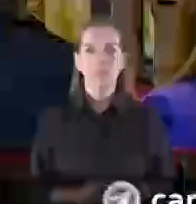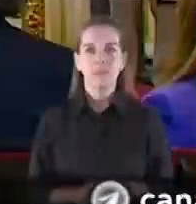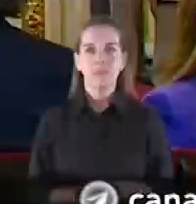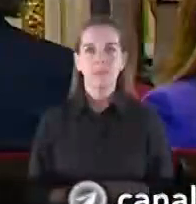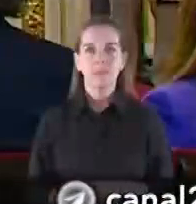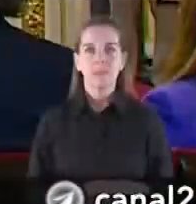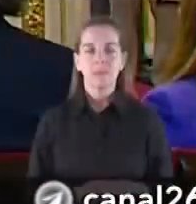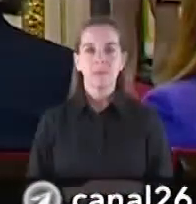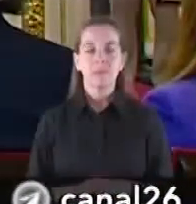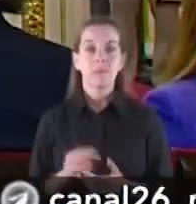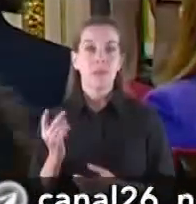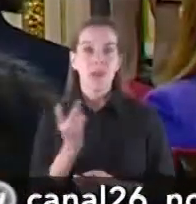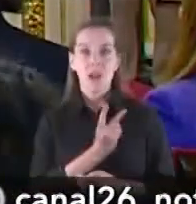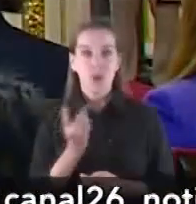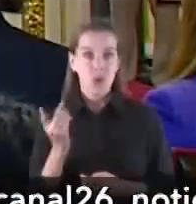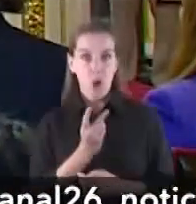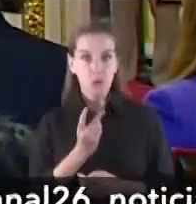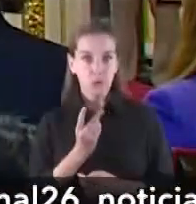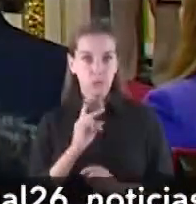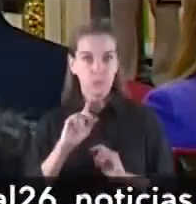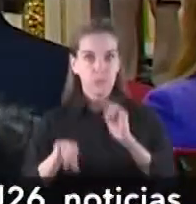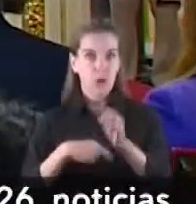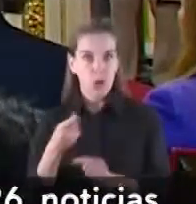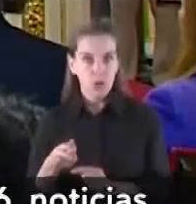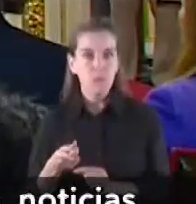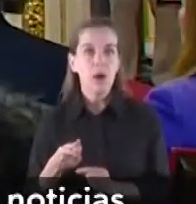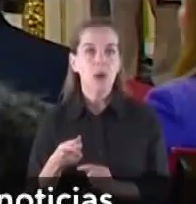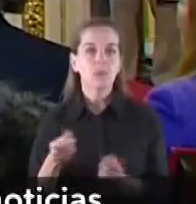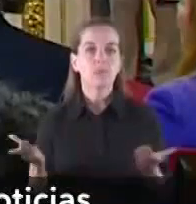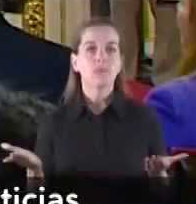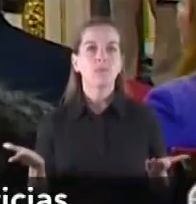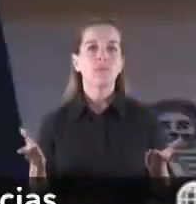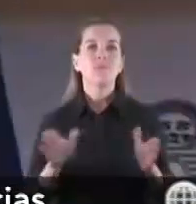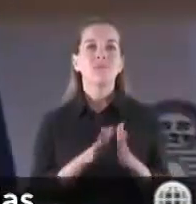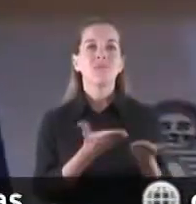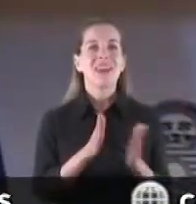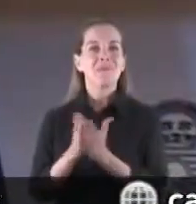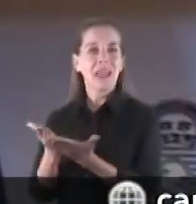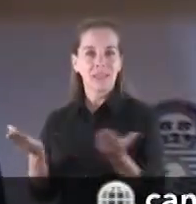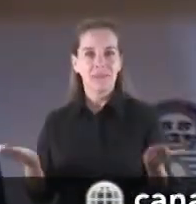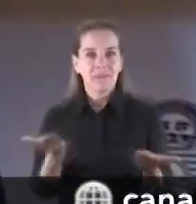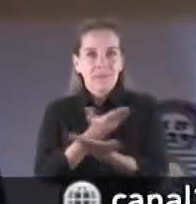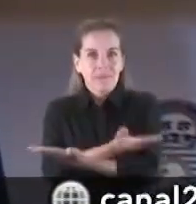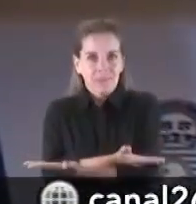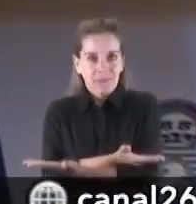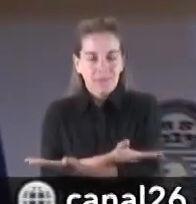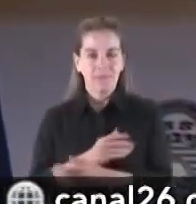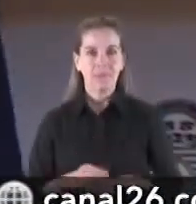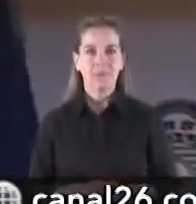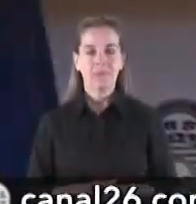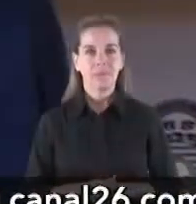Comisión Europea. Ambos mandatarios proceden a continuación al intercambio de carpetas